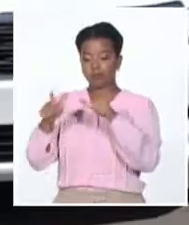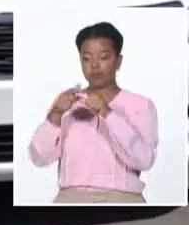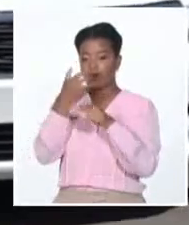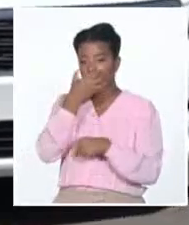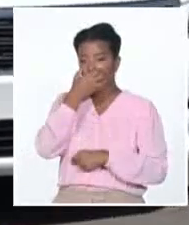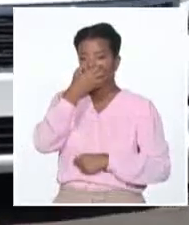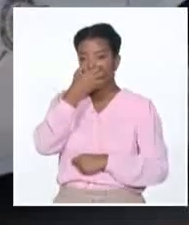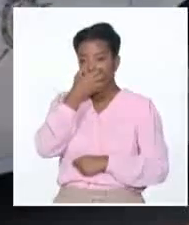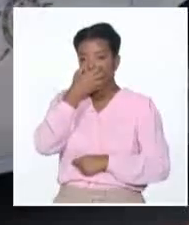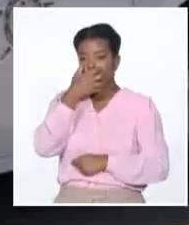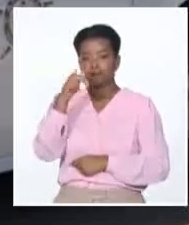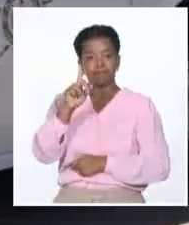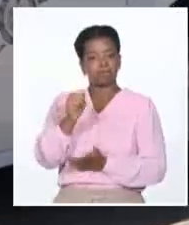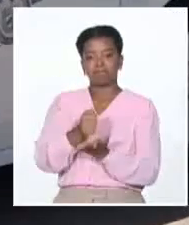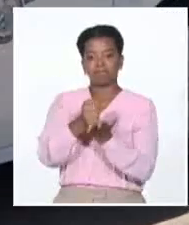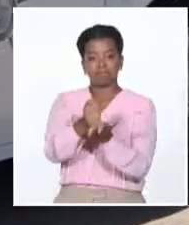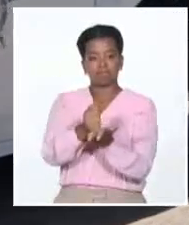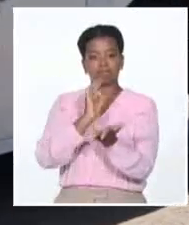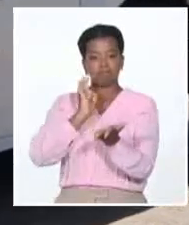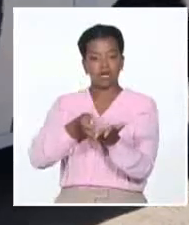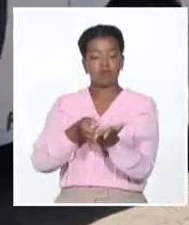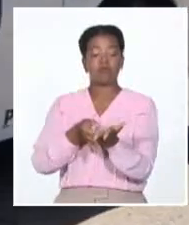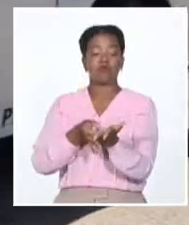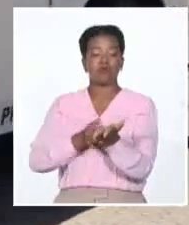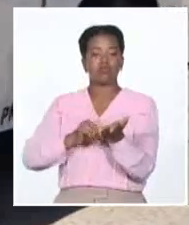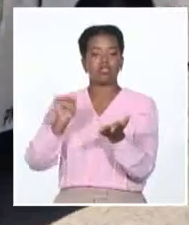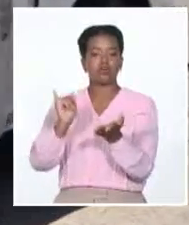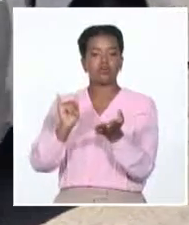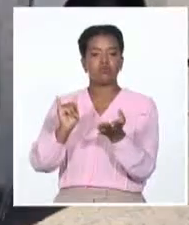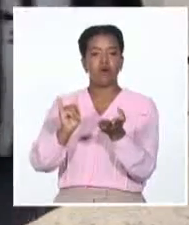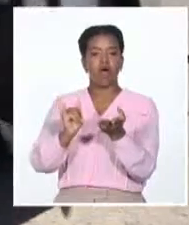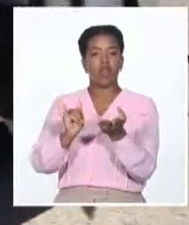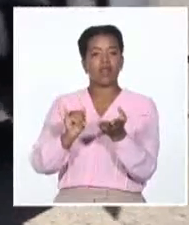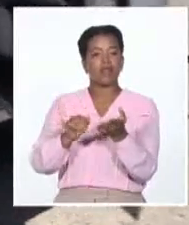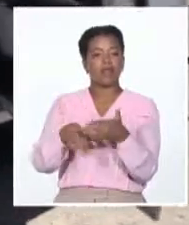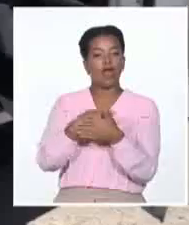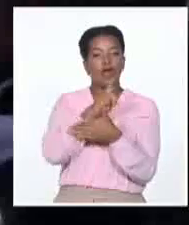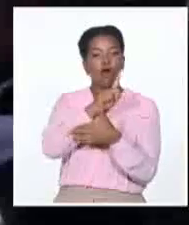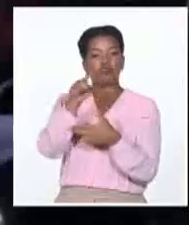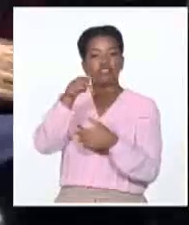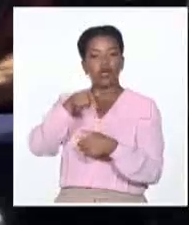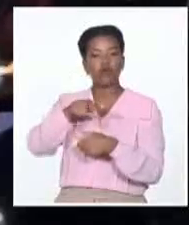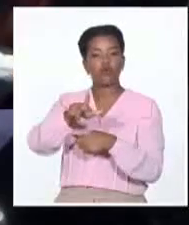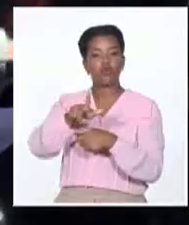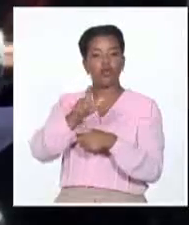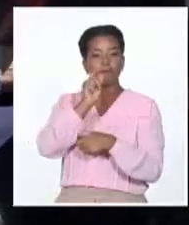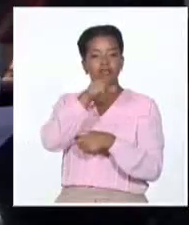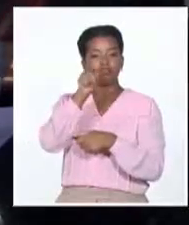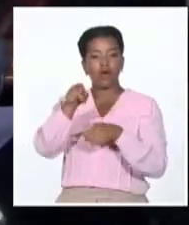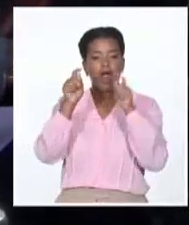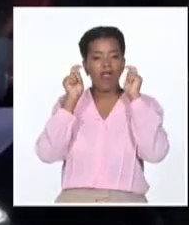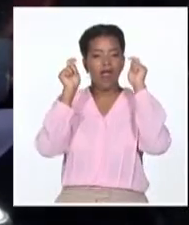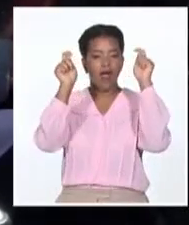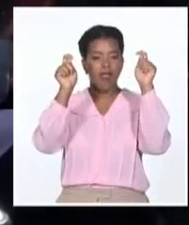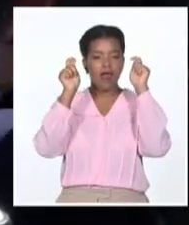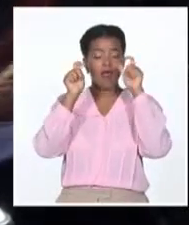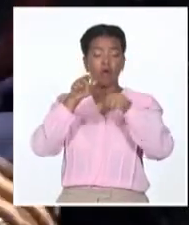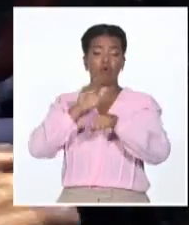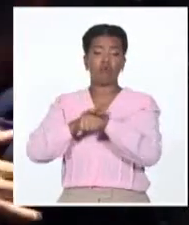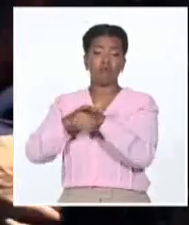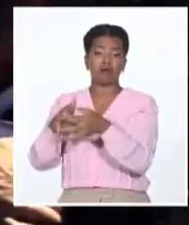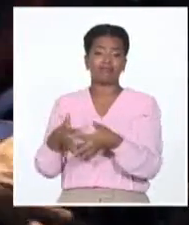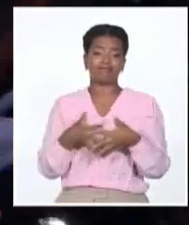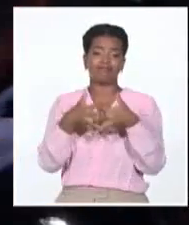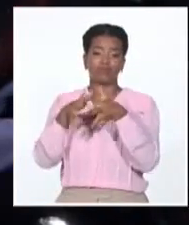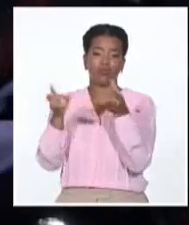y que promovió las revueltas callejeras violentas del verano del 2021 junto a la misma mafia terrorista a la que ha pagado durante más de